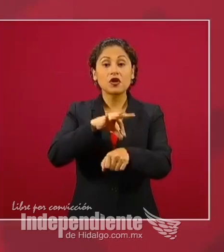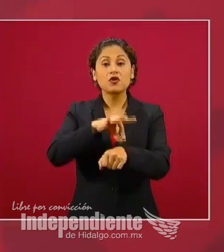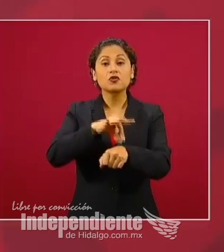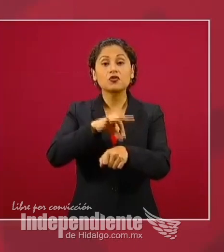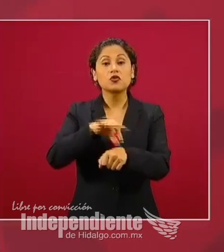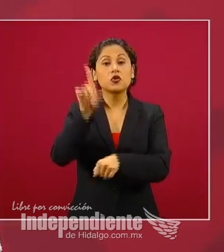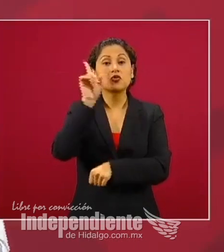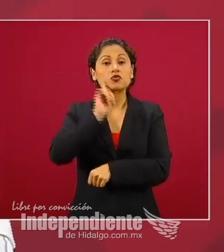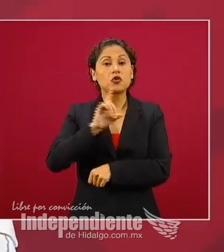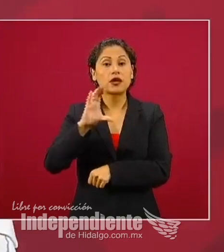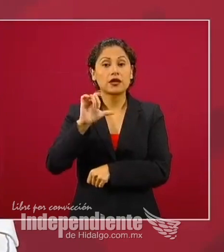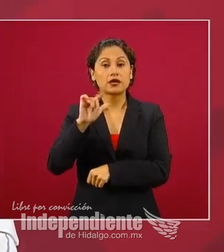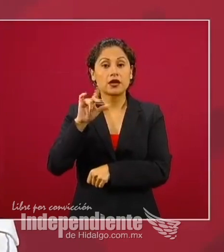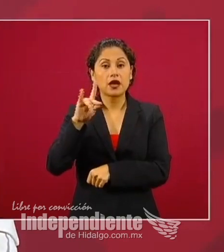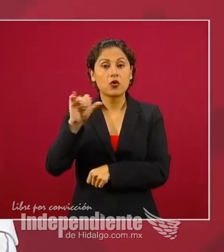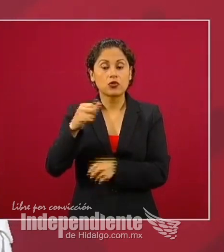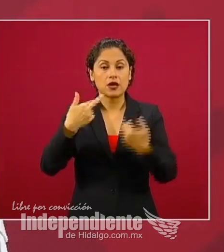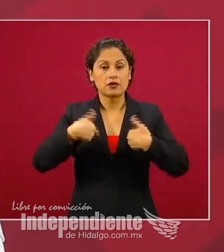representante Nidalgo,